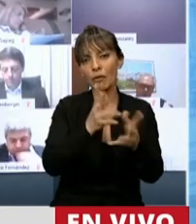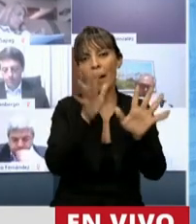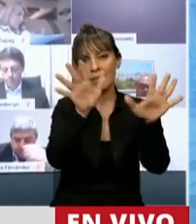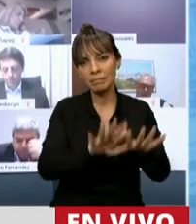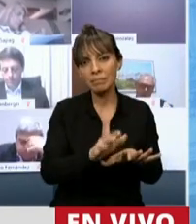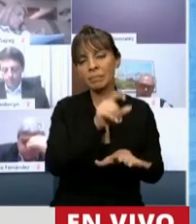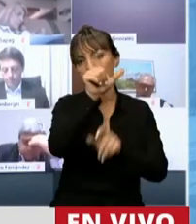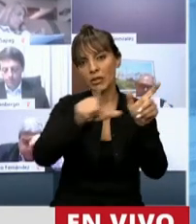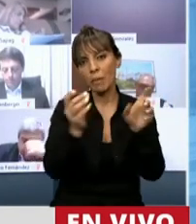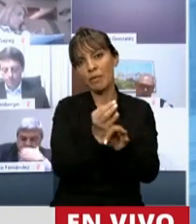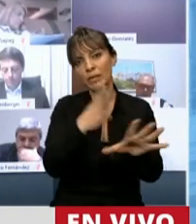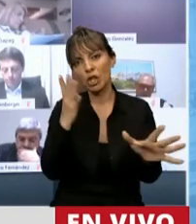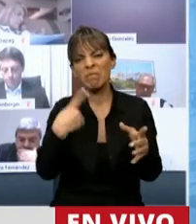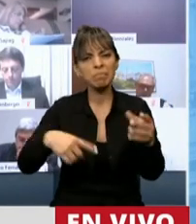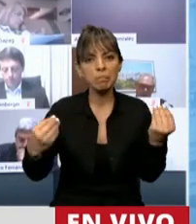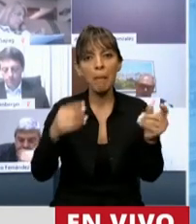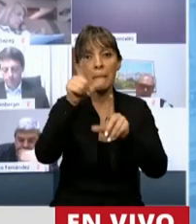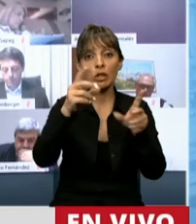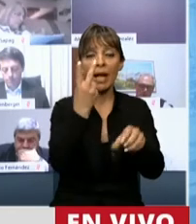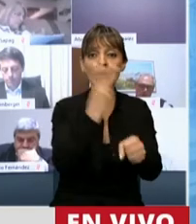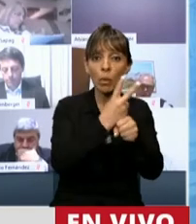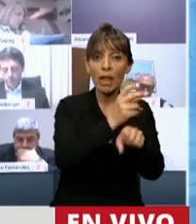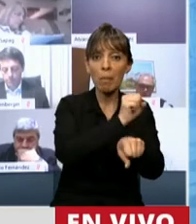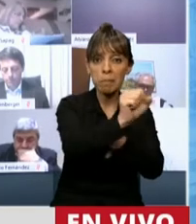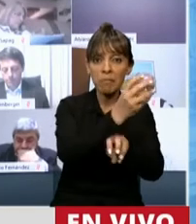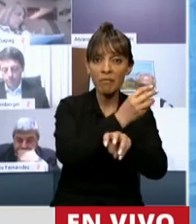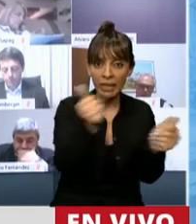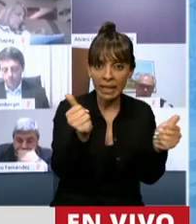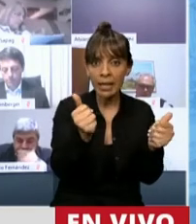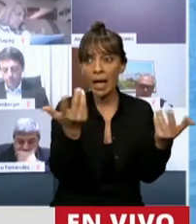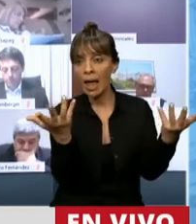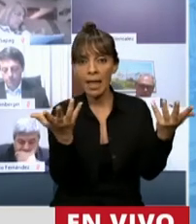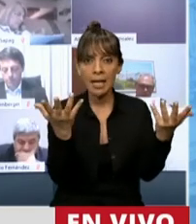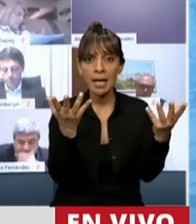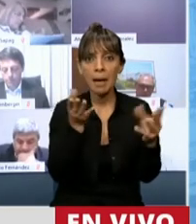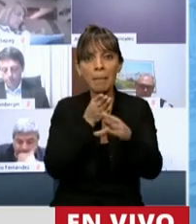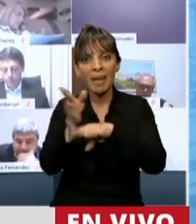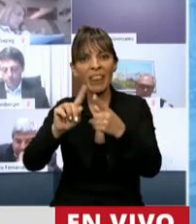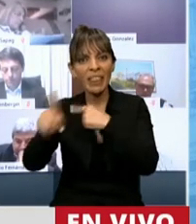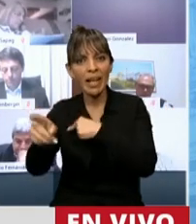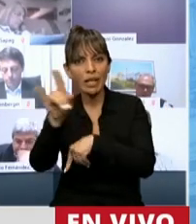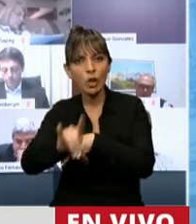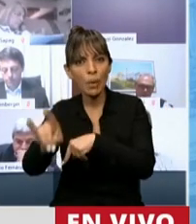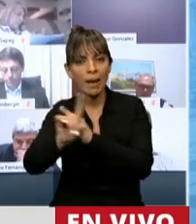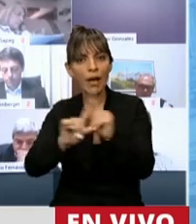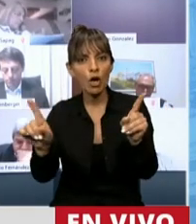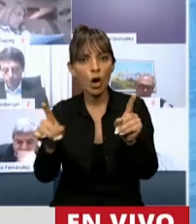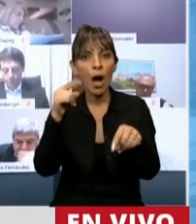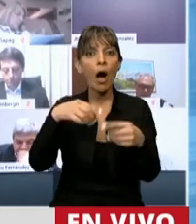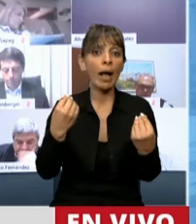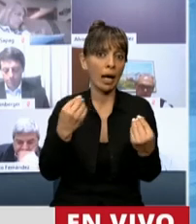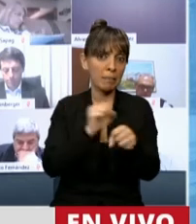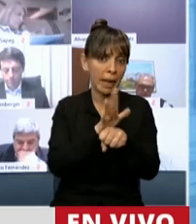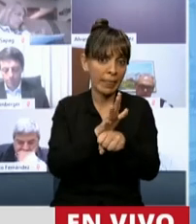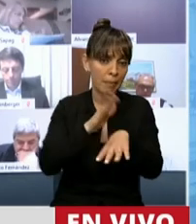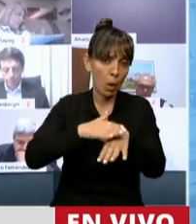del talento, de esos pibes que terminan el secundario y que todavía no pueden acceder a la universidad. Ahora en pandemia, pero